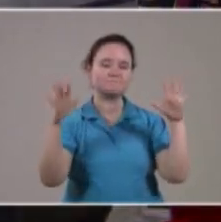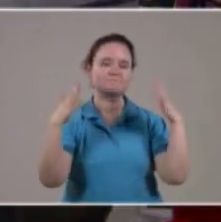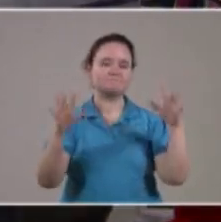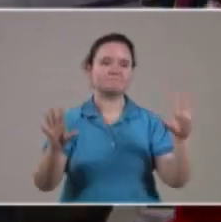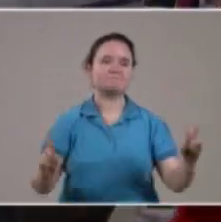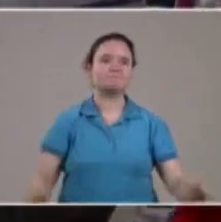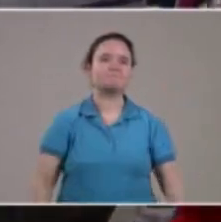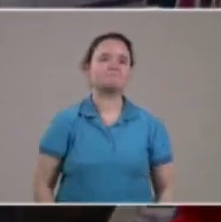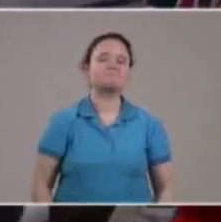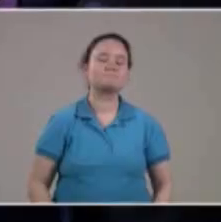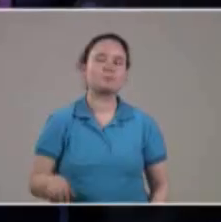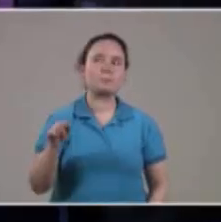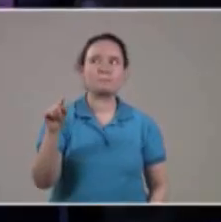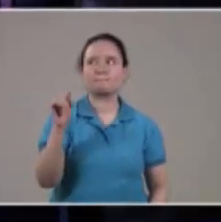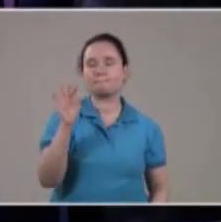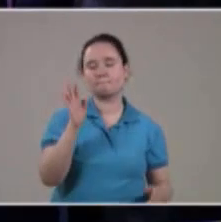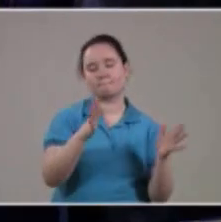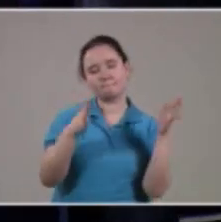Hazme el favor